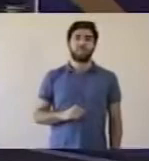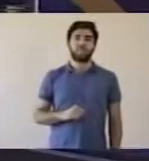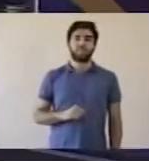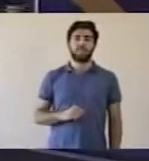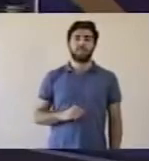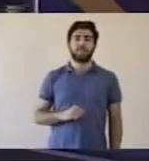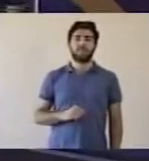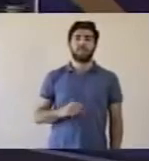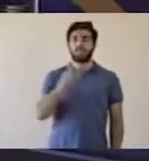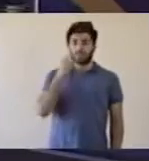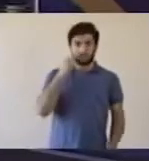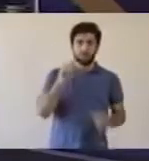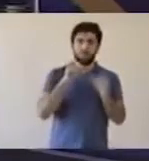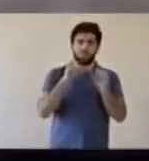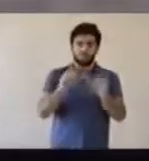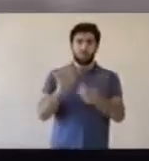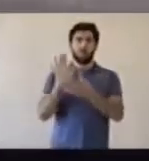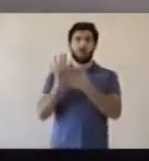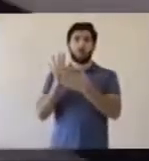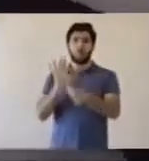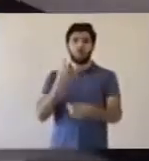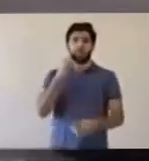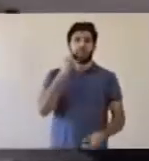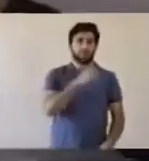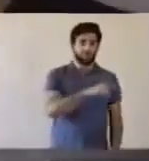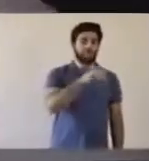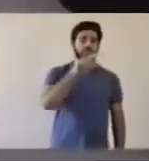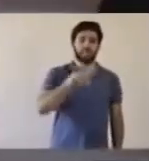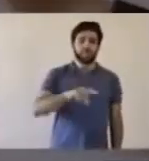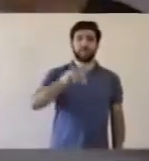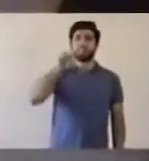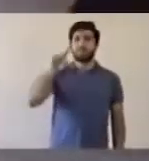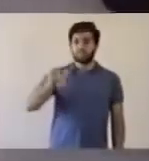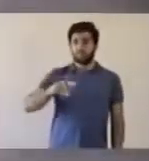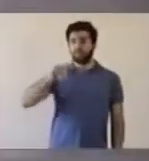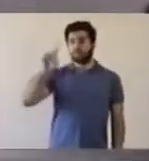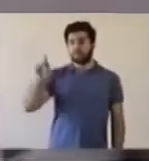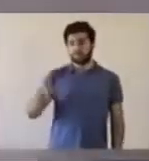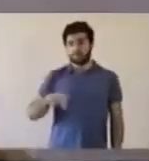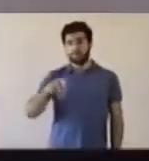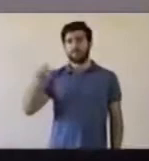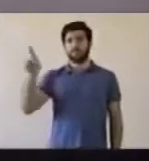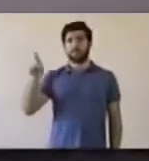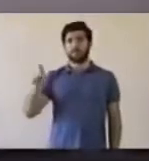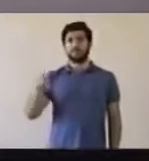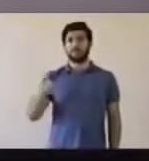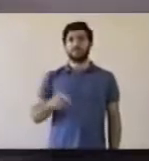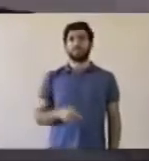Thank you.